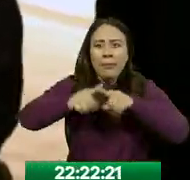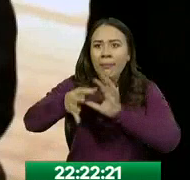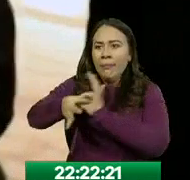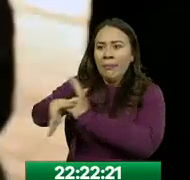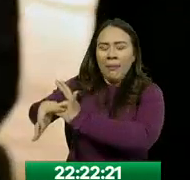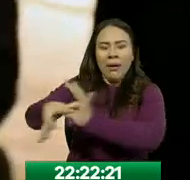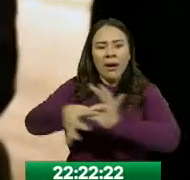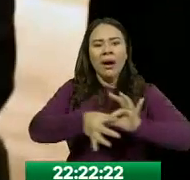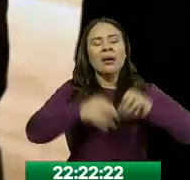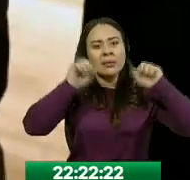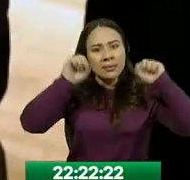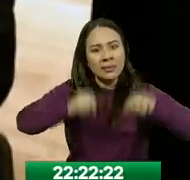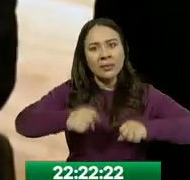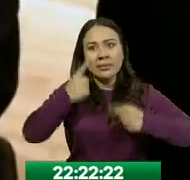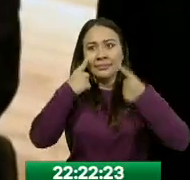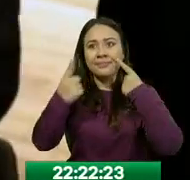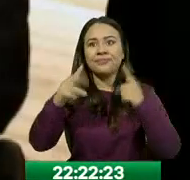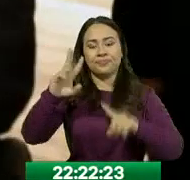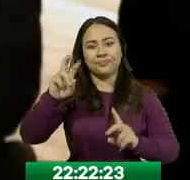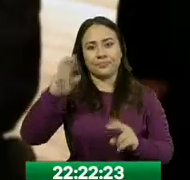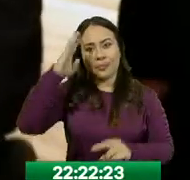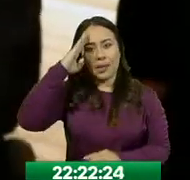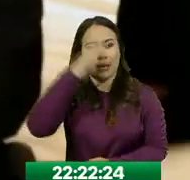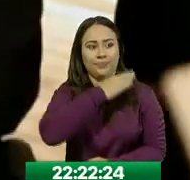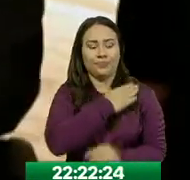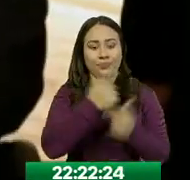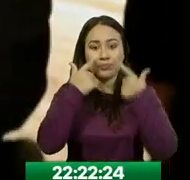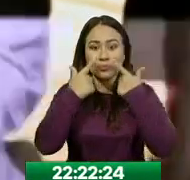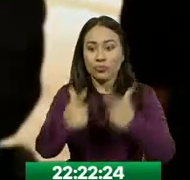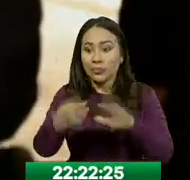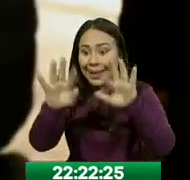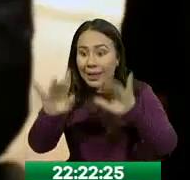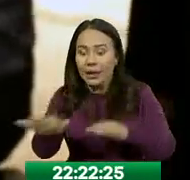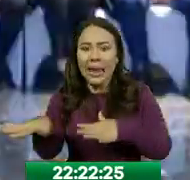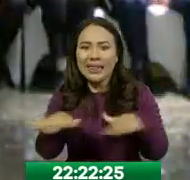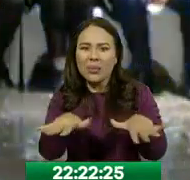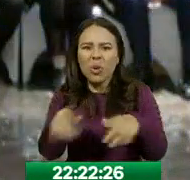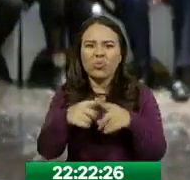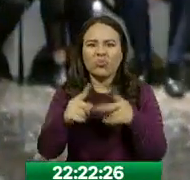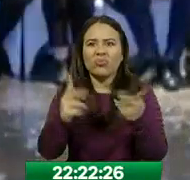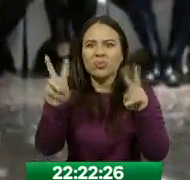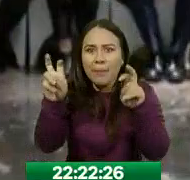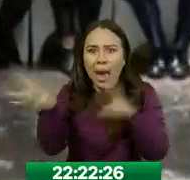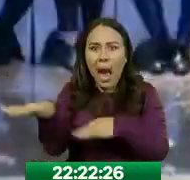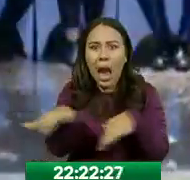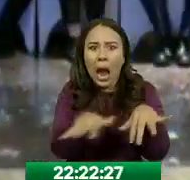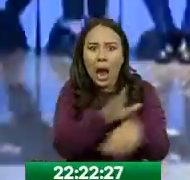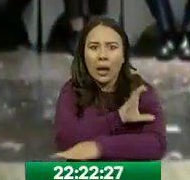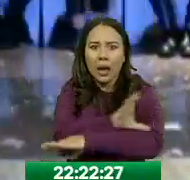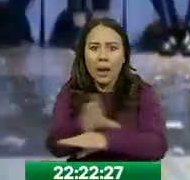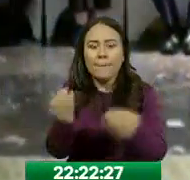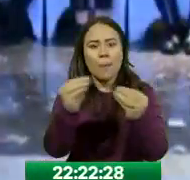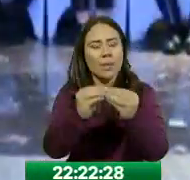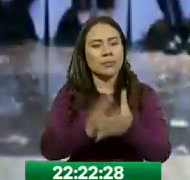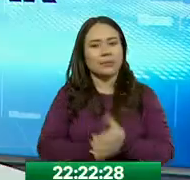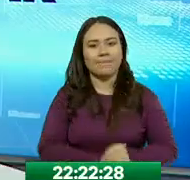asistencia judicial, de aviación civil, gestión de riesgo de desastres y agrícolas, informó Carolina